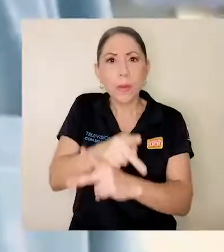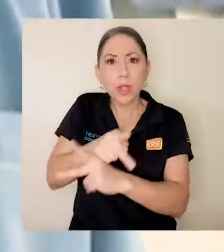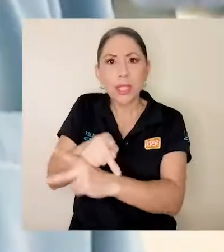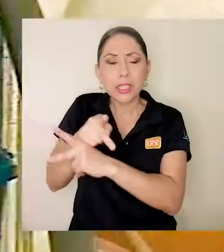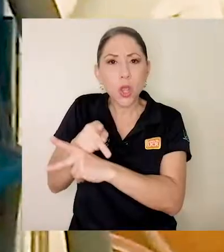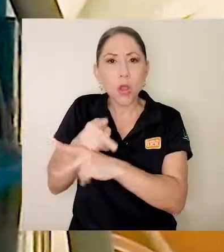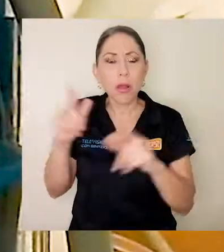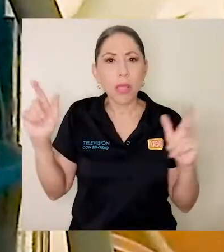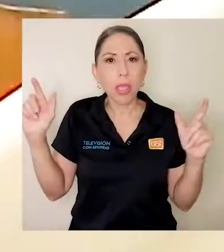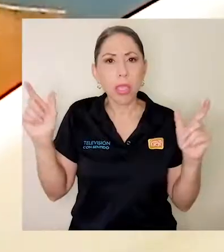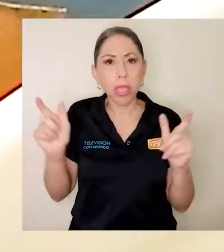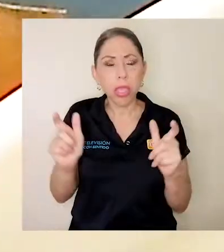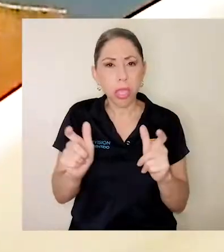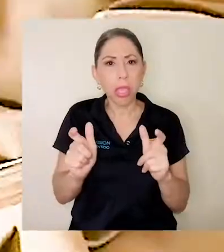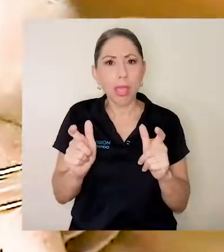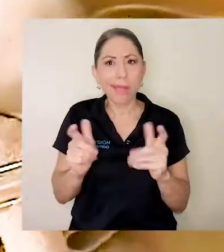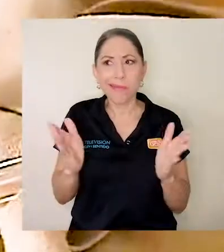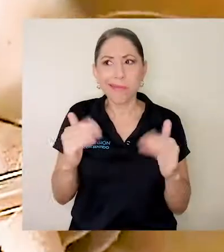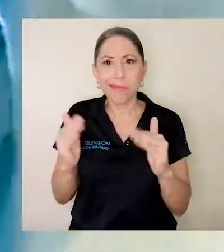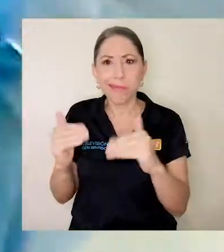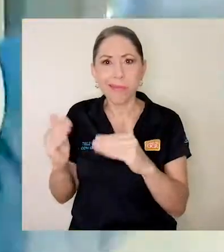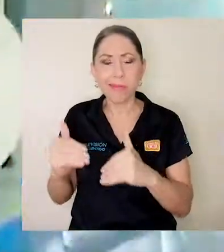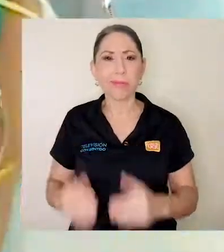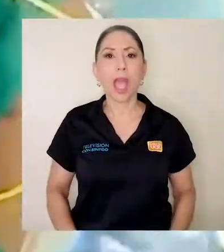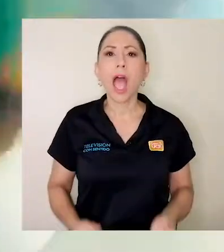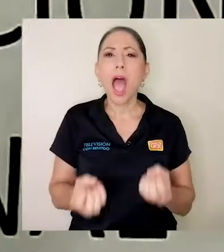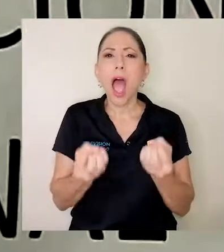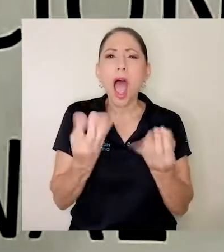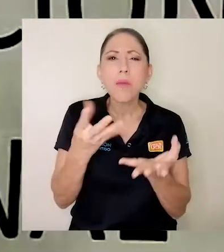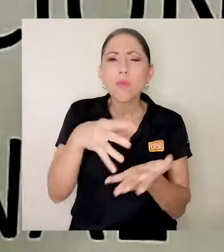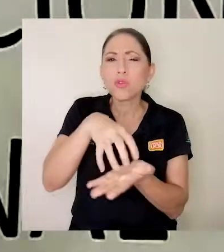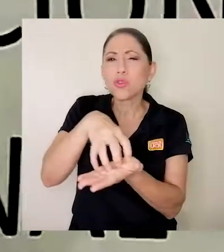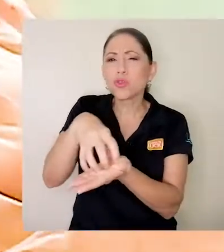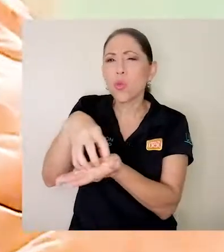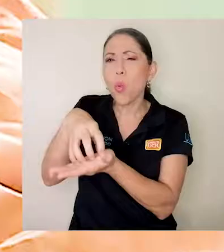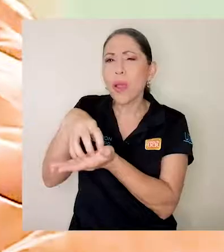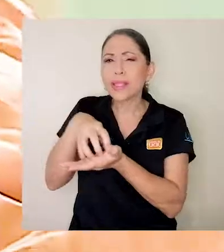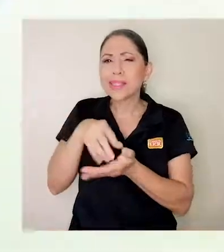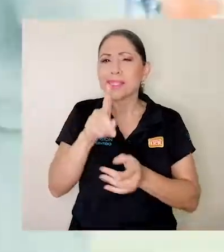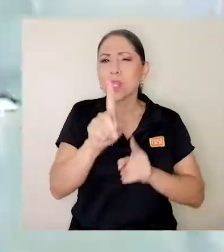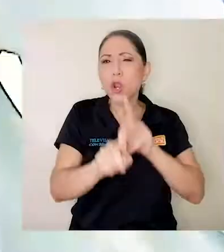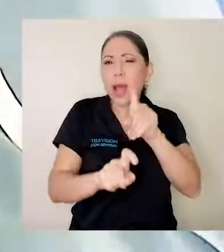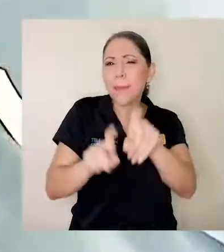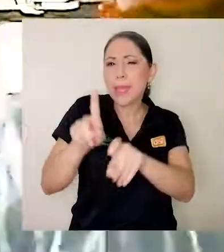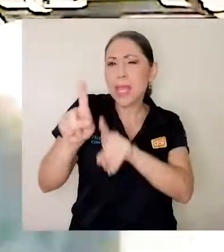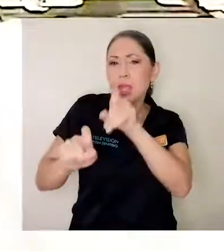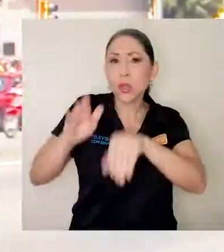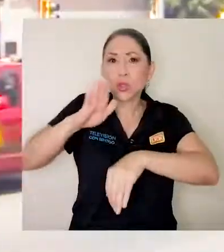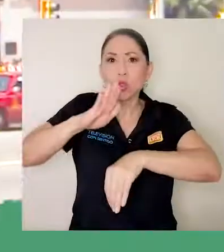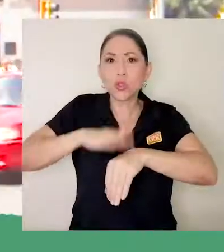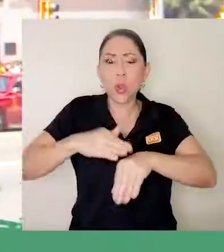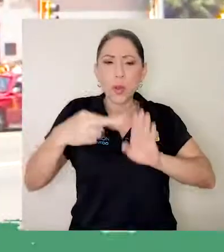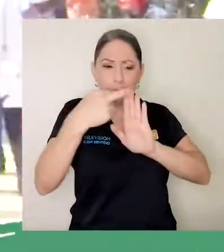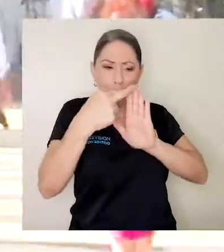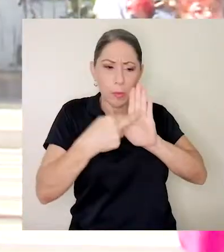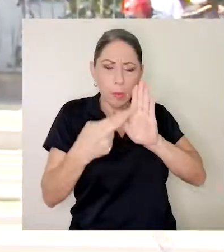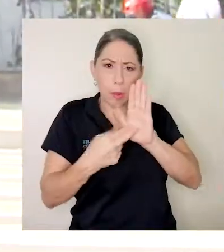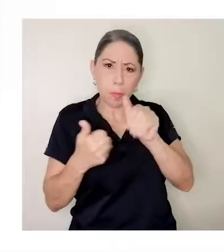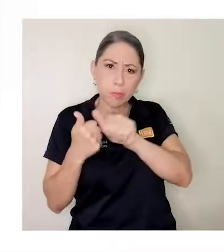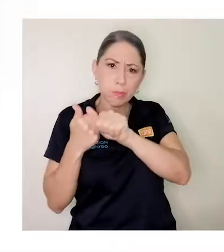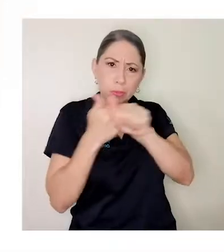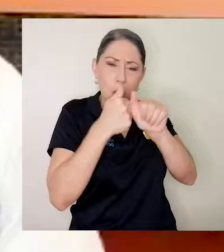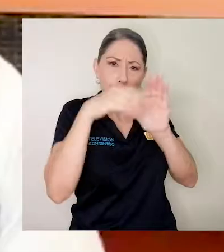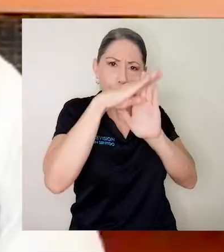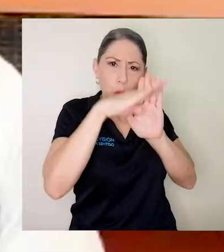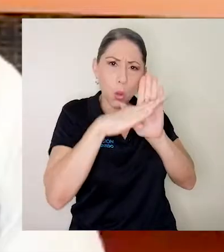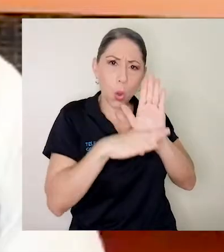fueron escaseando. Hemos tenido mucho cuestionamiento sobre los protocolos que se deben seguir para